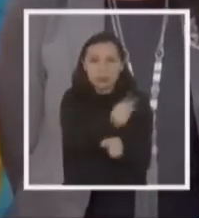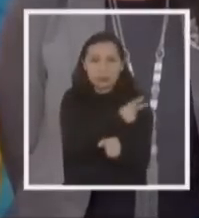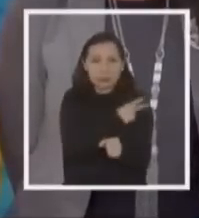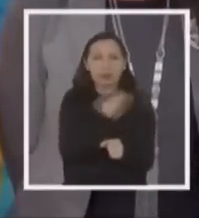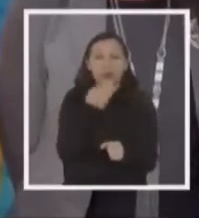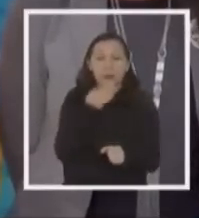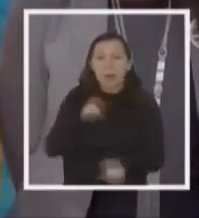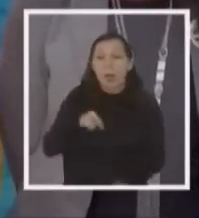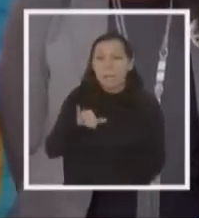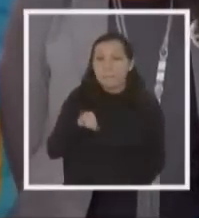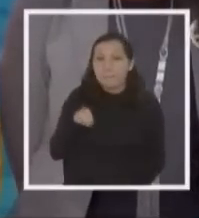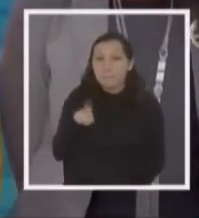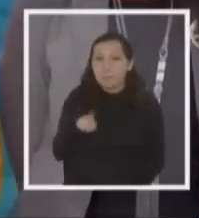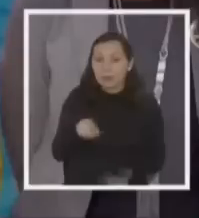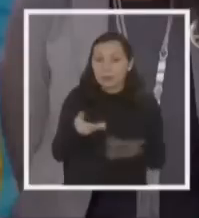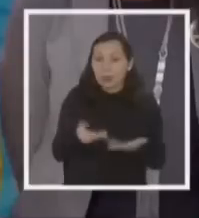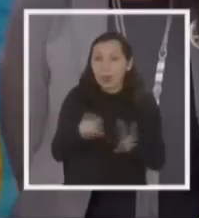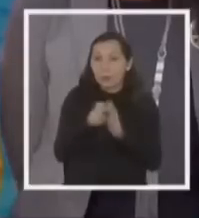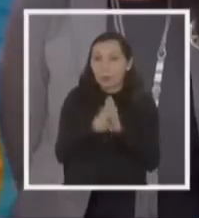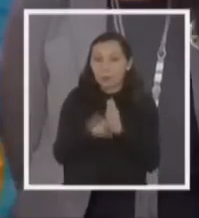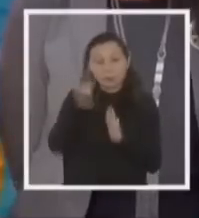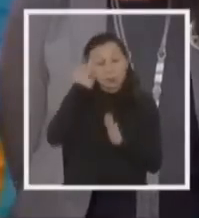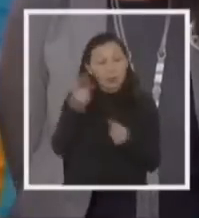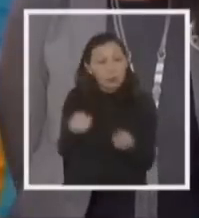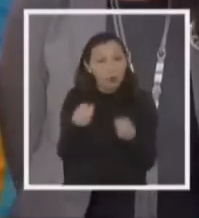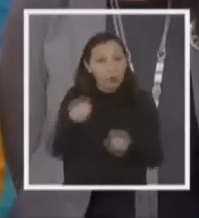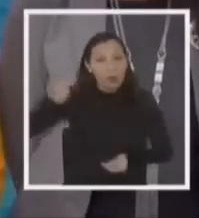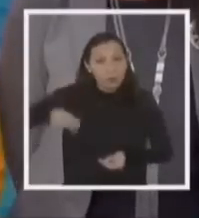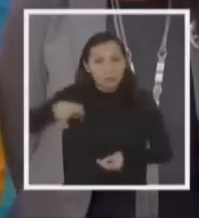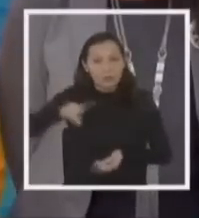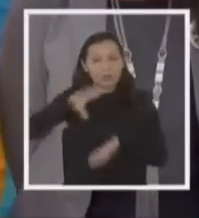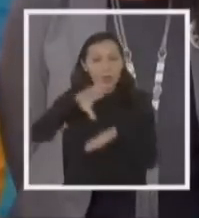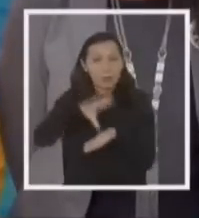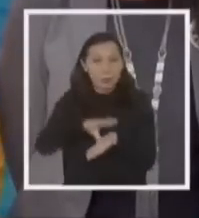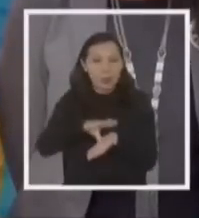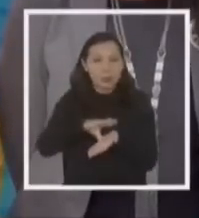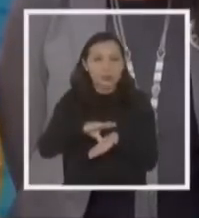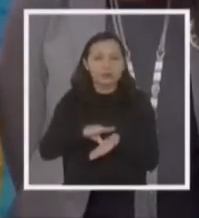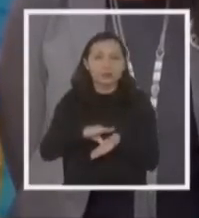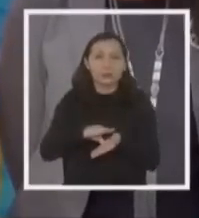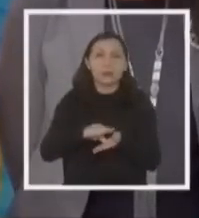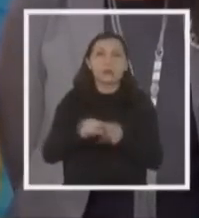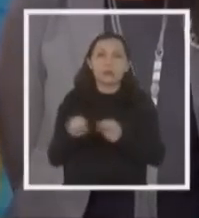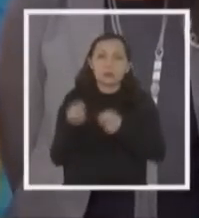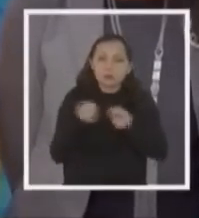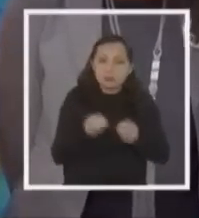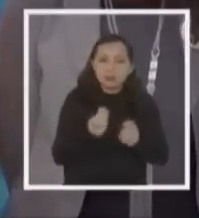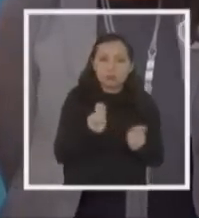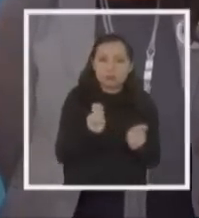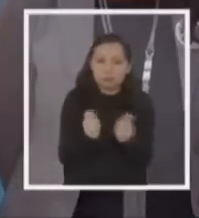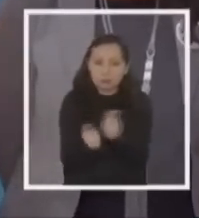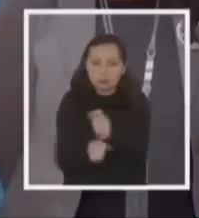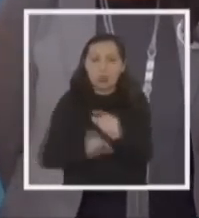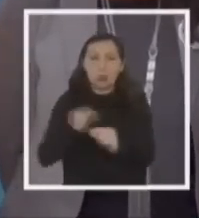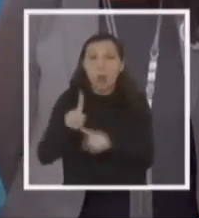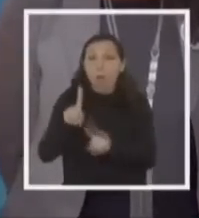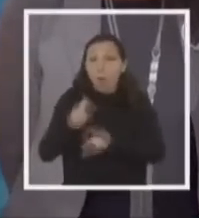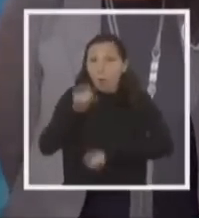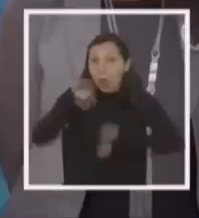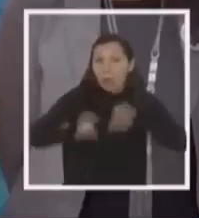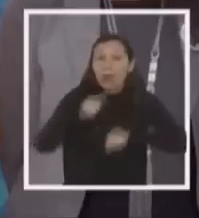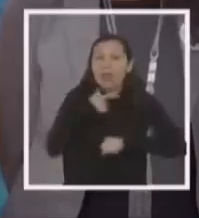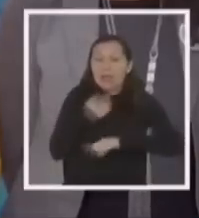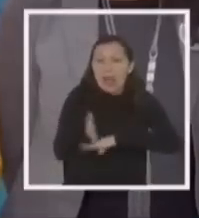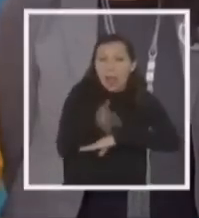también a las pymes, que este proyecto, que sabemos que es una excelente noticia para el país, simplemente de buena manera, aquellas empresas que quieran adelantar